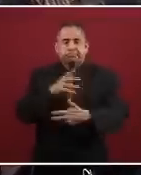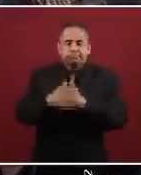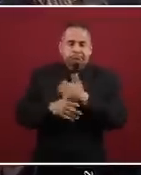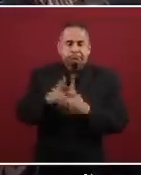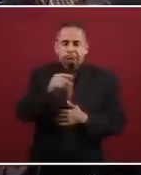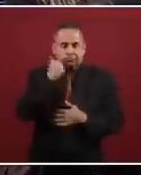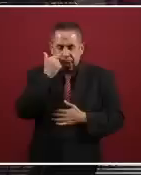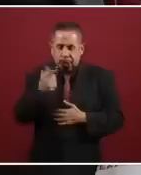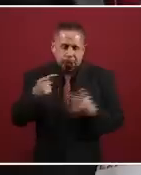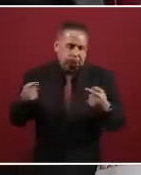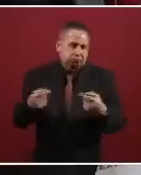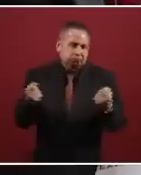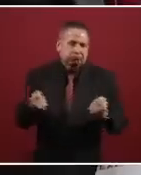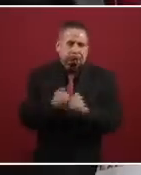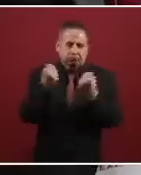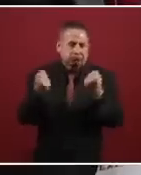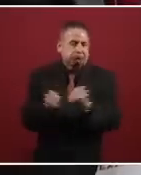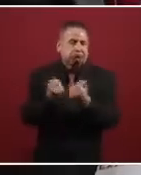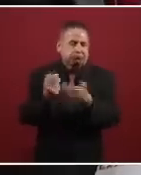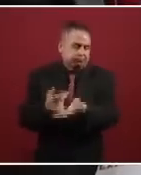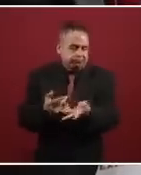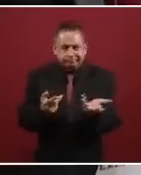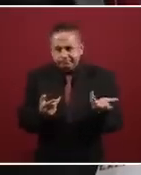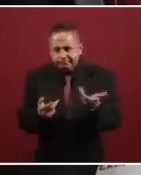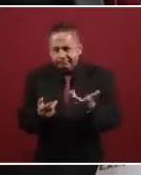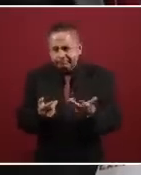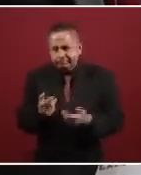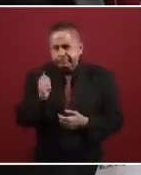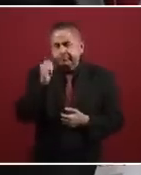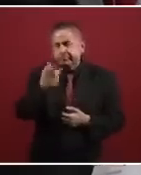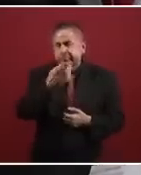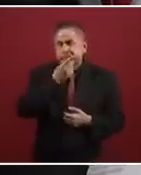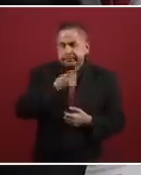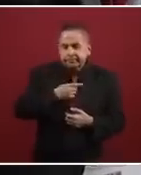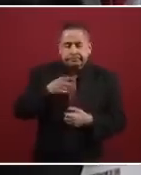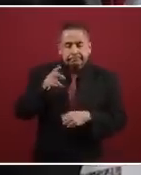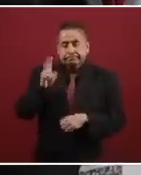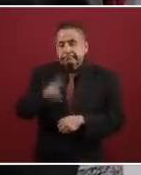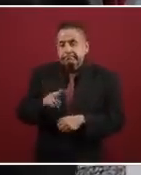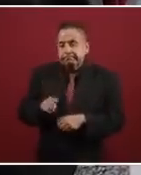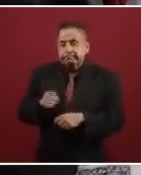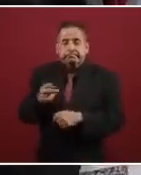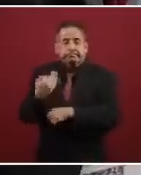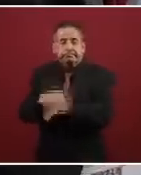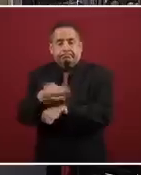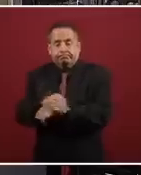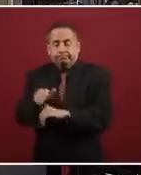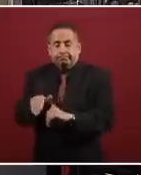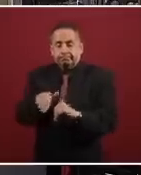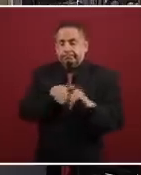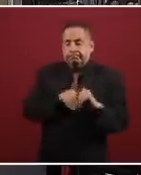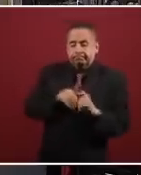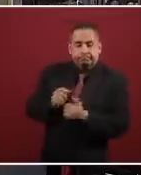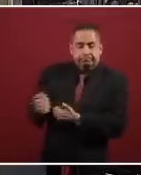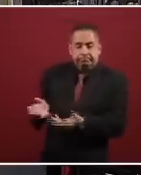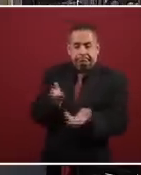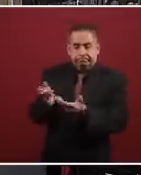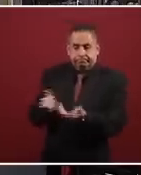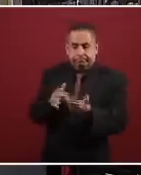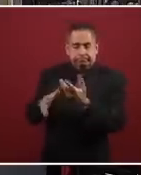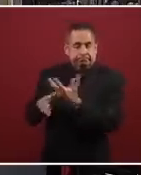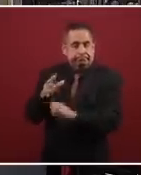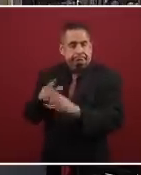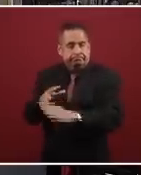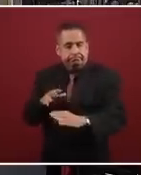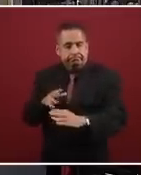quieren es tener problemas sociales. Entonces, nos confirmaron que hubo un repliegue temporal para reorientar la estrategia y ahora está